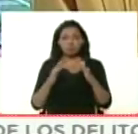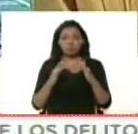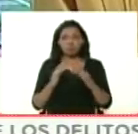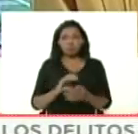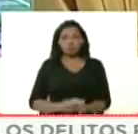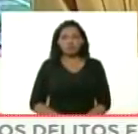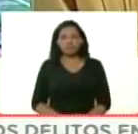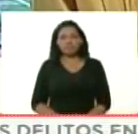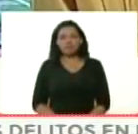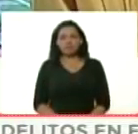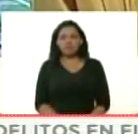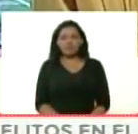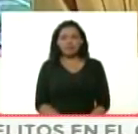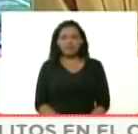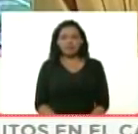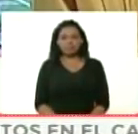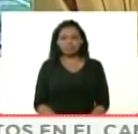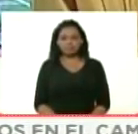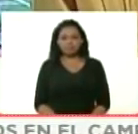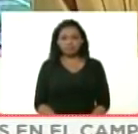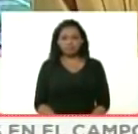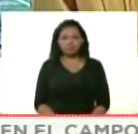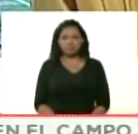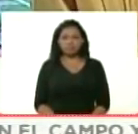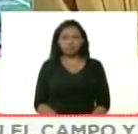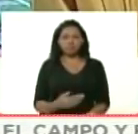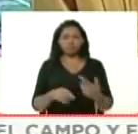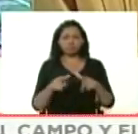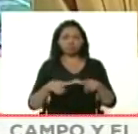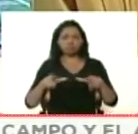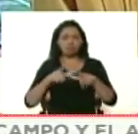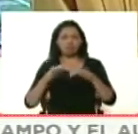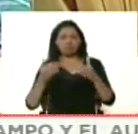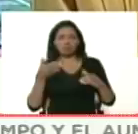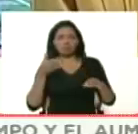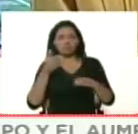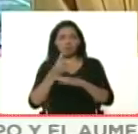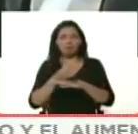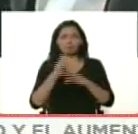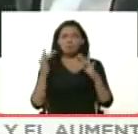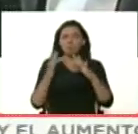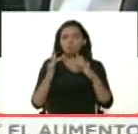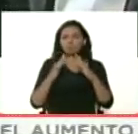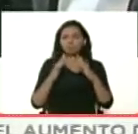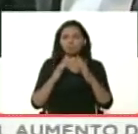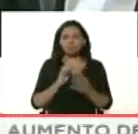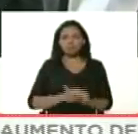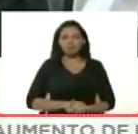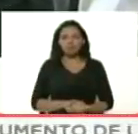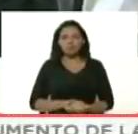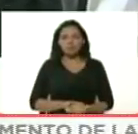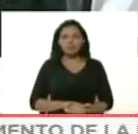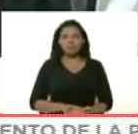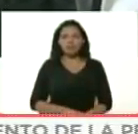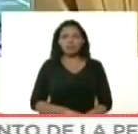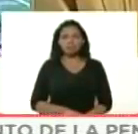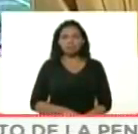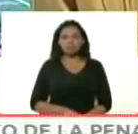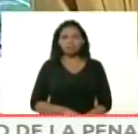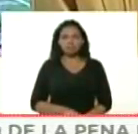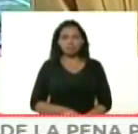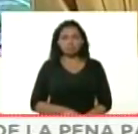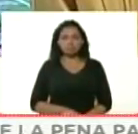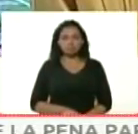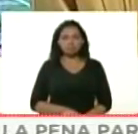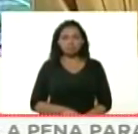directamente a los valles de Tucutunemo. en el sector Caicara, parroquia Valles